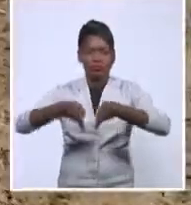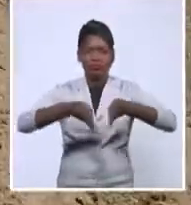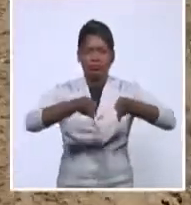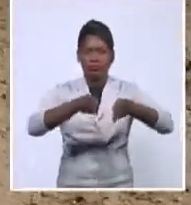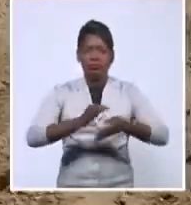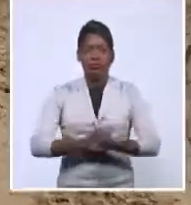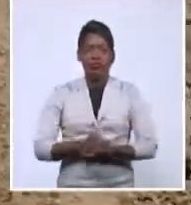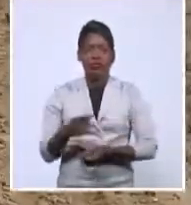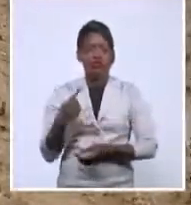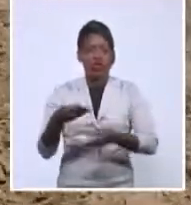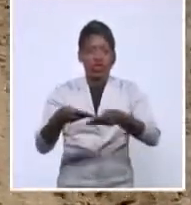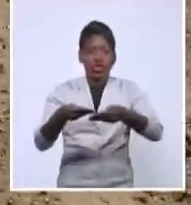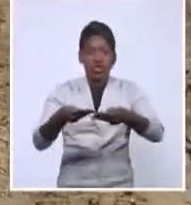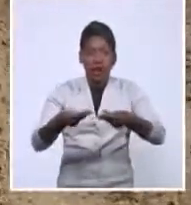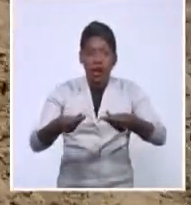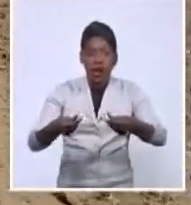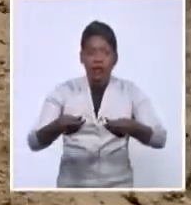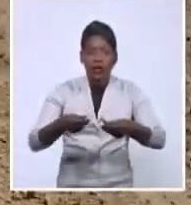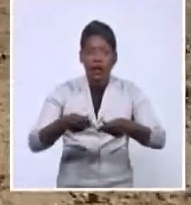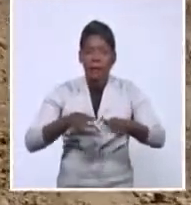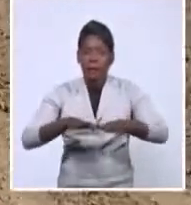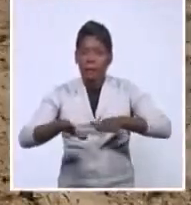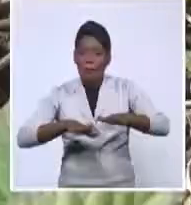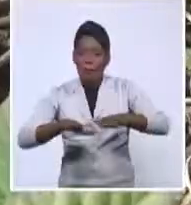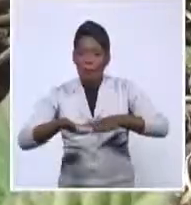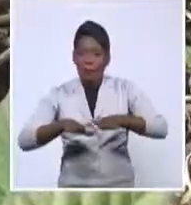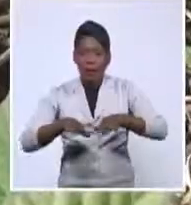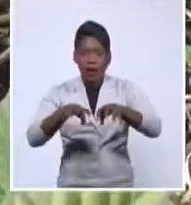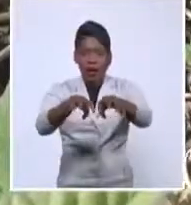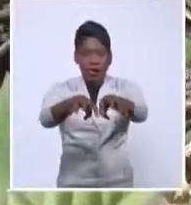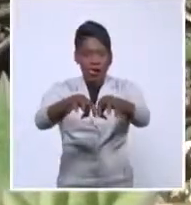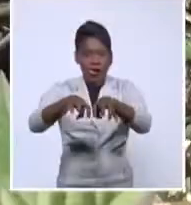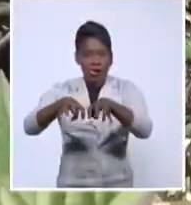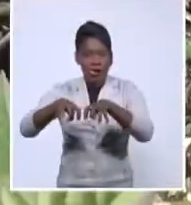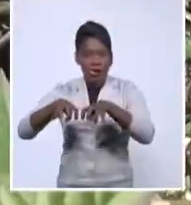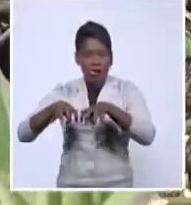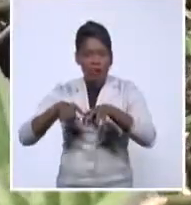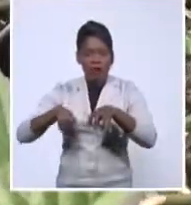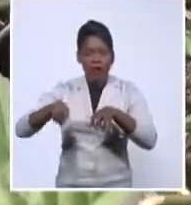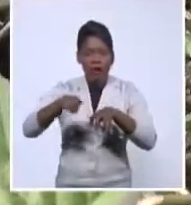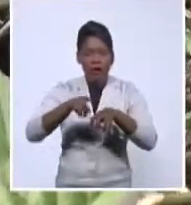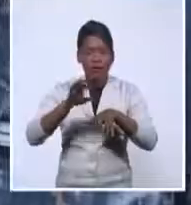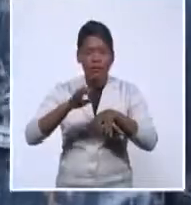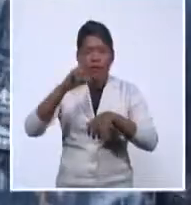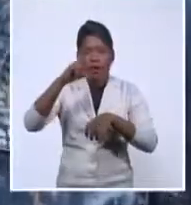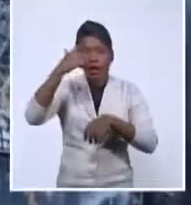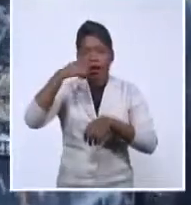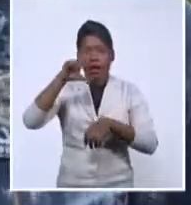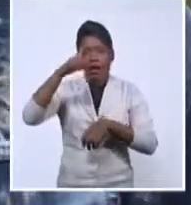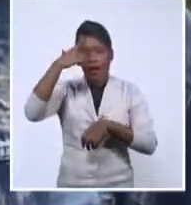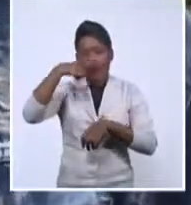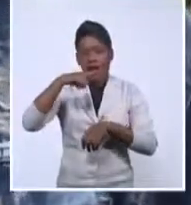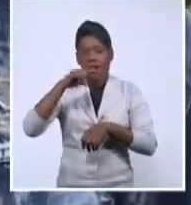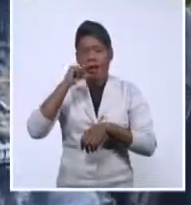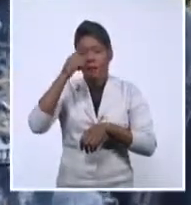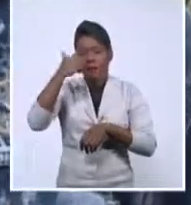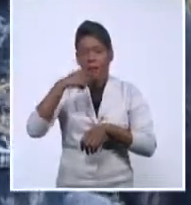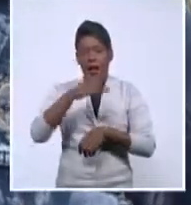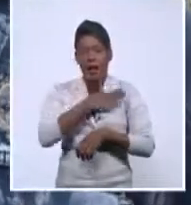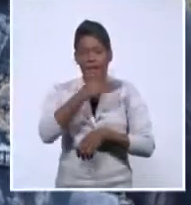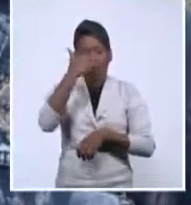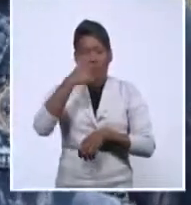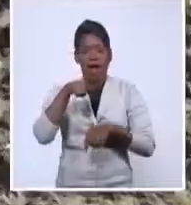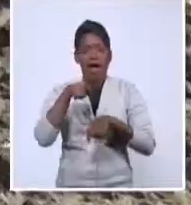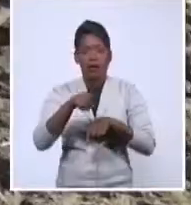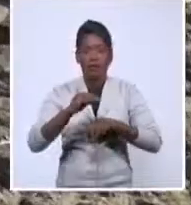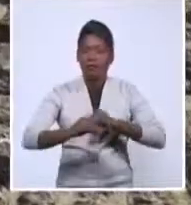preparando tierra para sembrar 2 hectáreas de calabaza y 1 hectárea de boniato. Vamos a comenzar a sembrar tabaco tapado también, vamos a